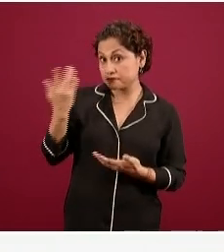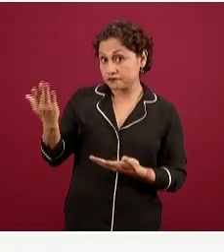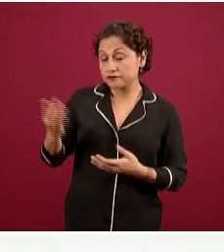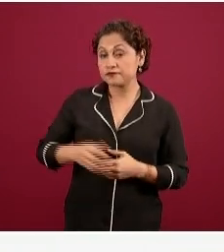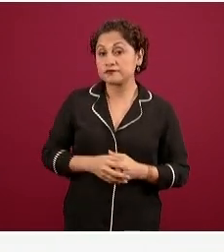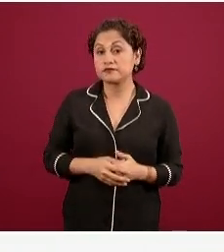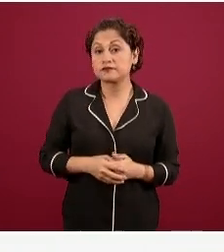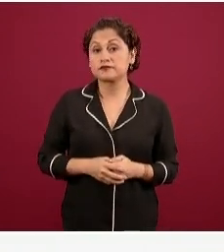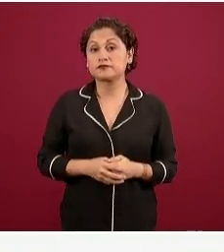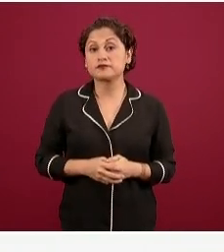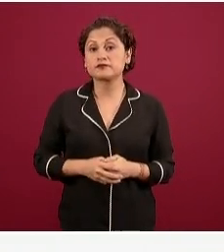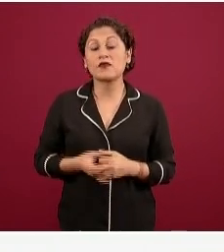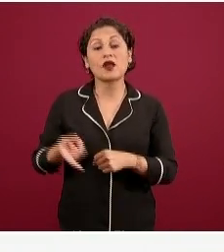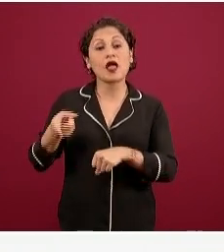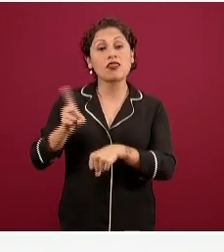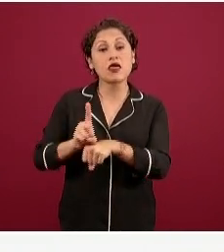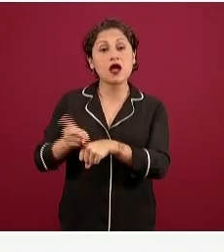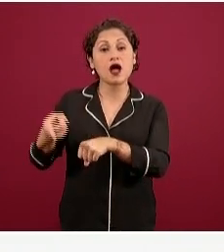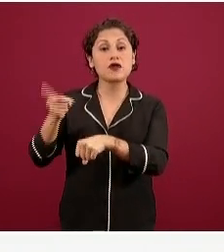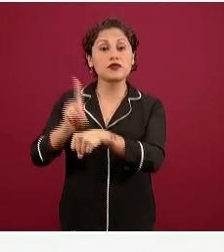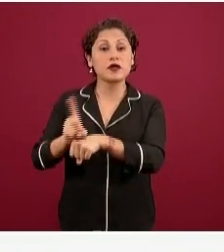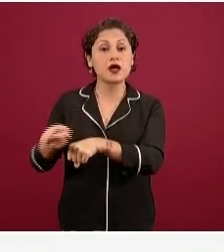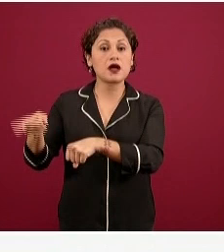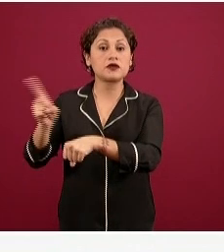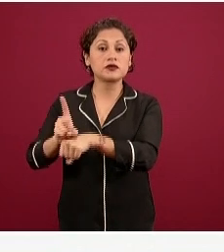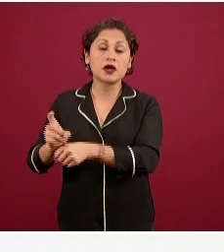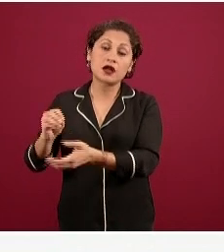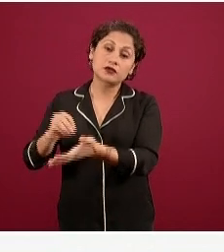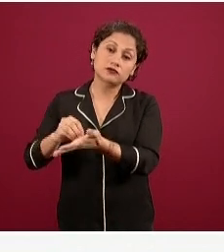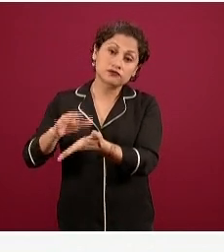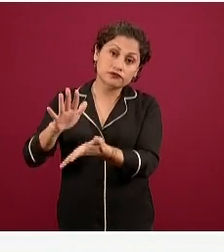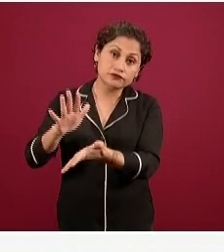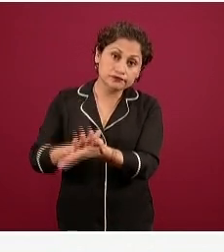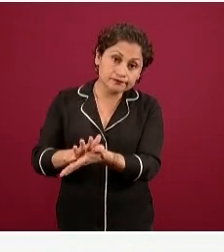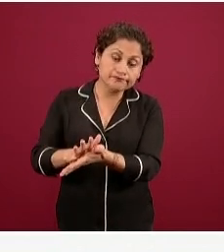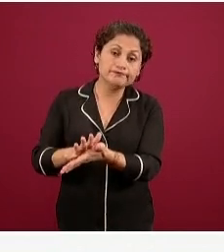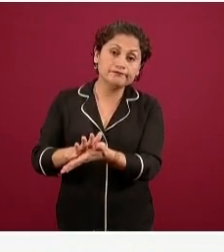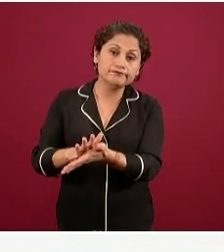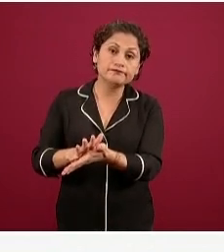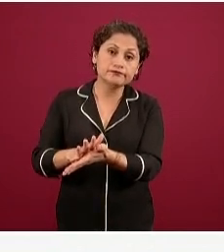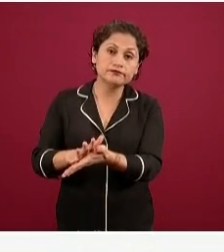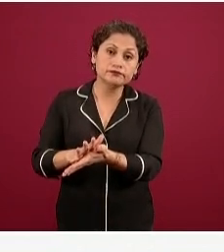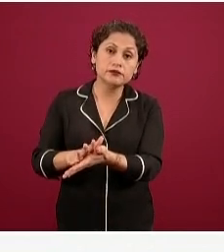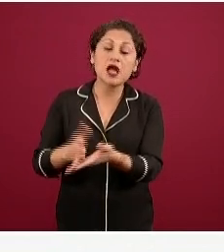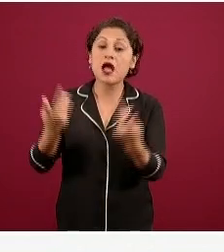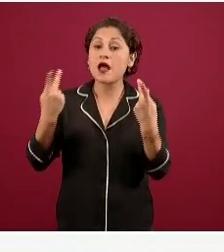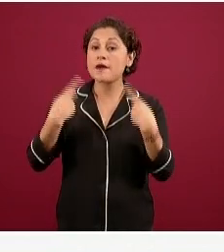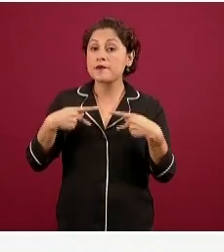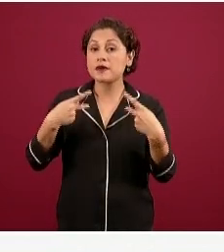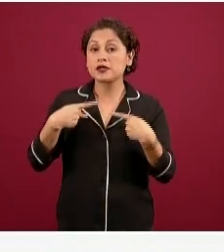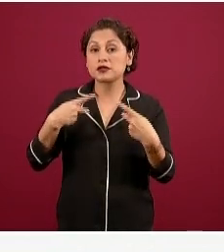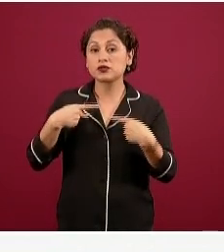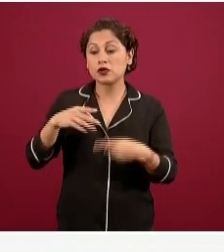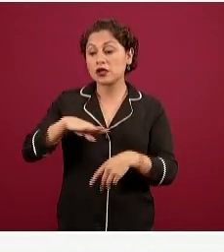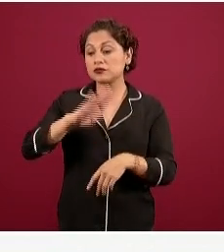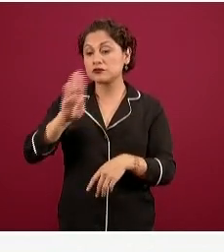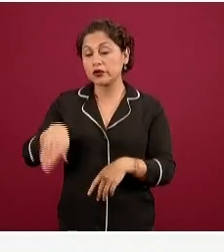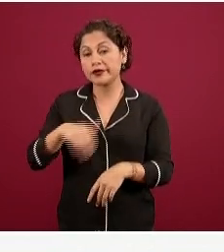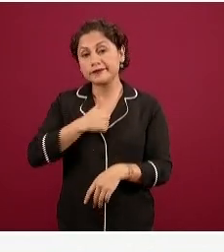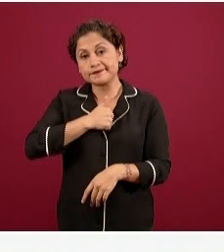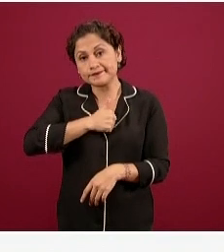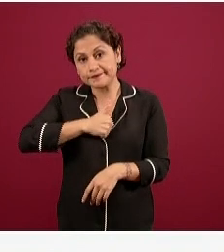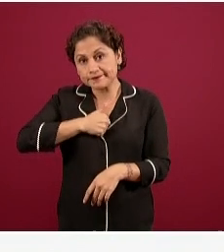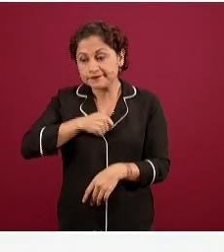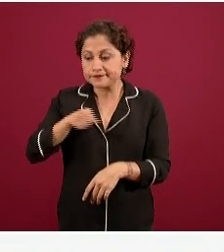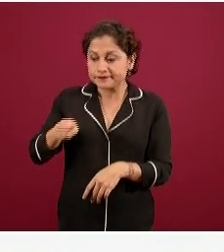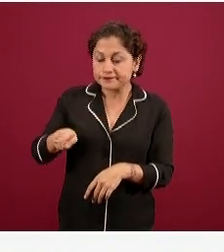el registro día por día de los casos o las personas que lamentablemente han perdido la vida por esta